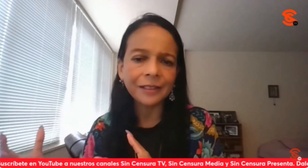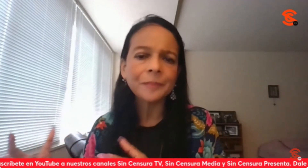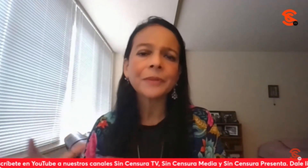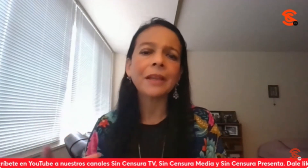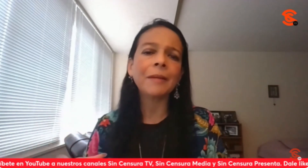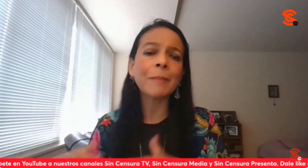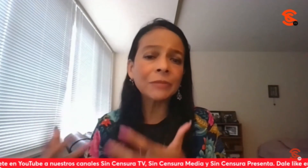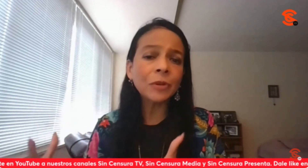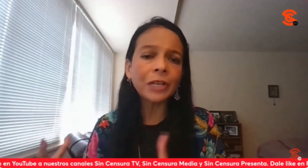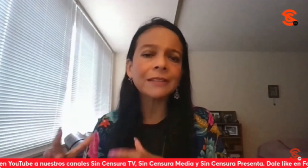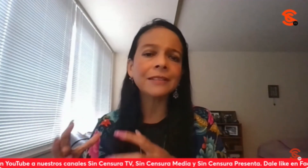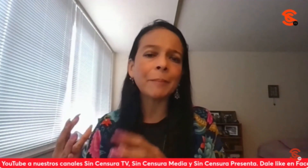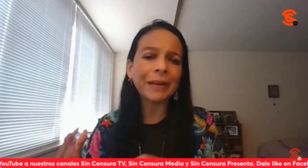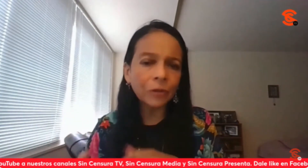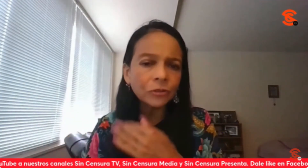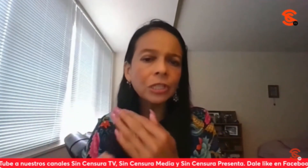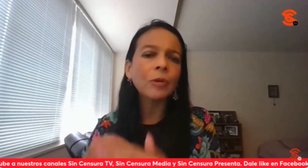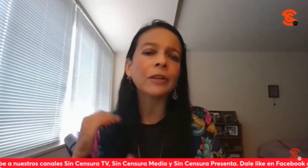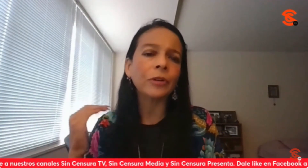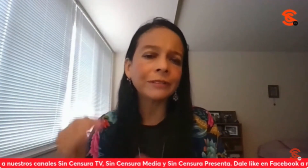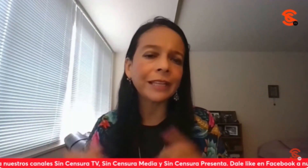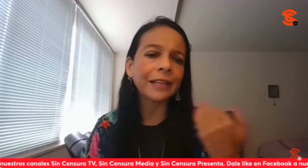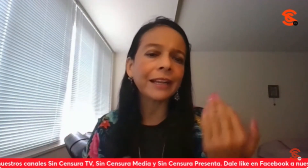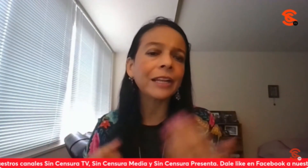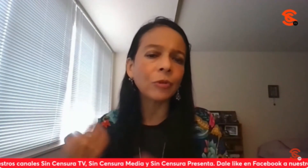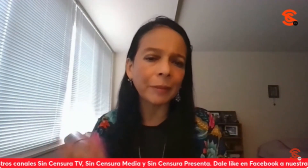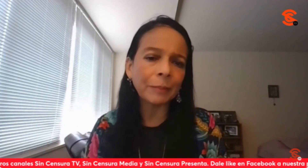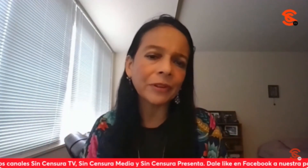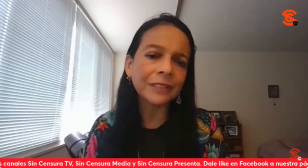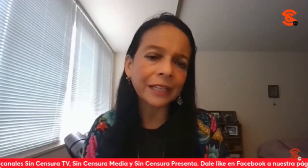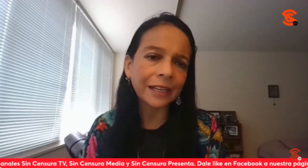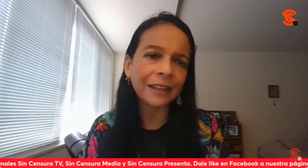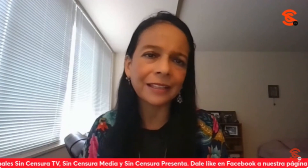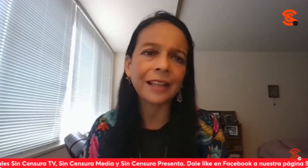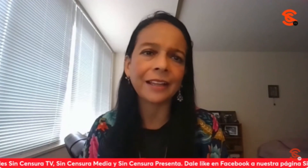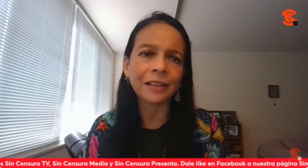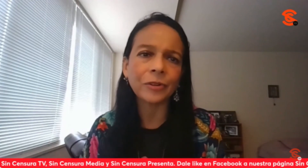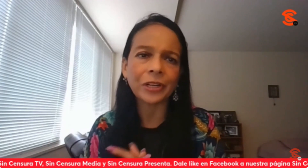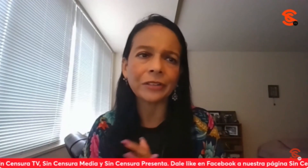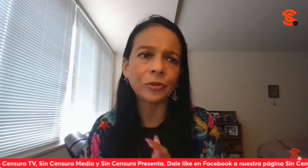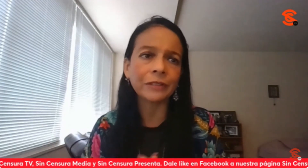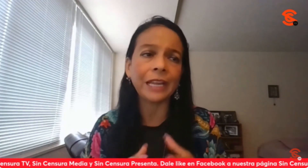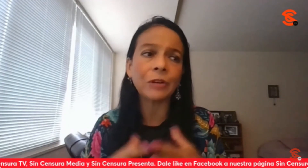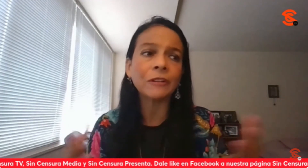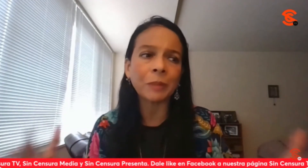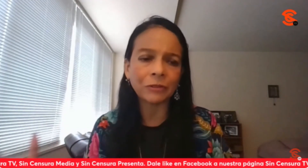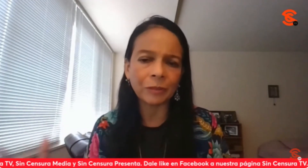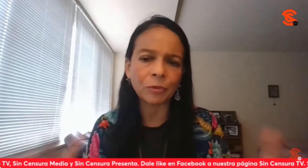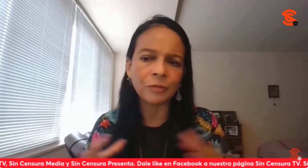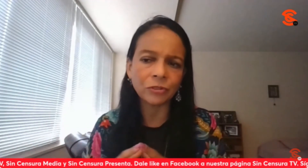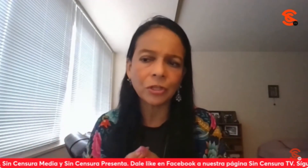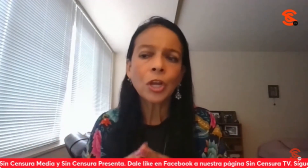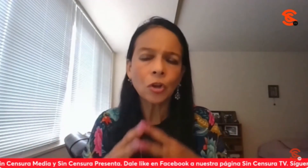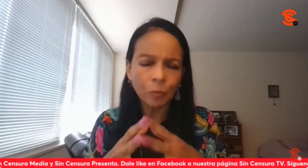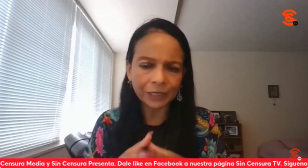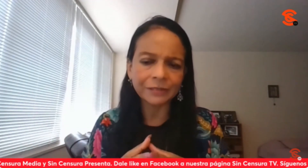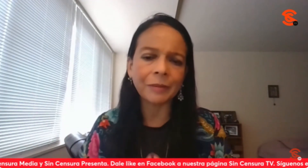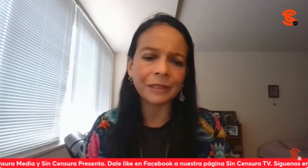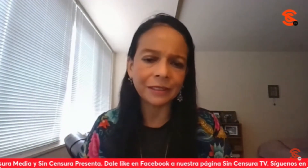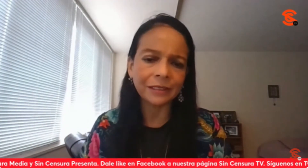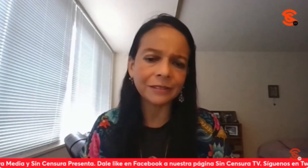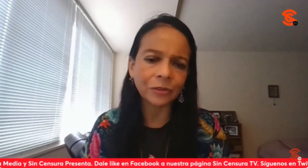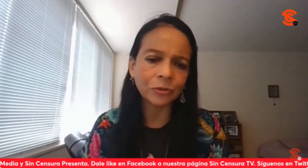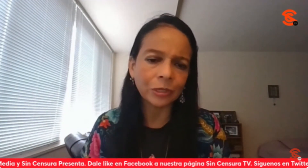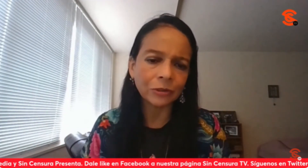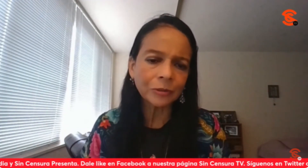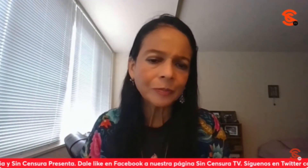generar más violencia para continuar con esta guerra que nunca va a poder ser ganada, que es la guerra contra las drogas en un espacio de prohibición como el que establecen